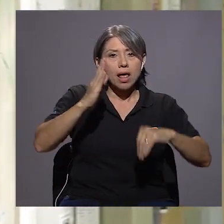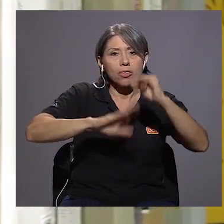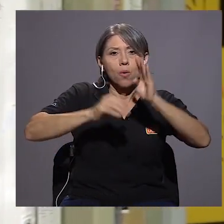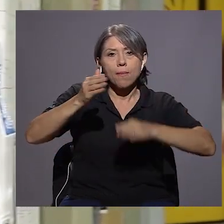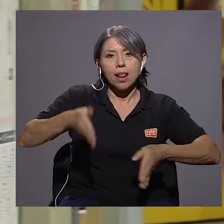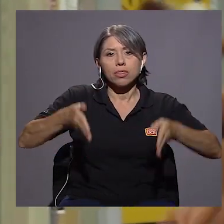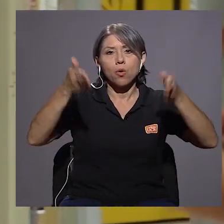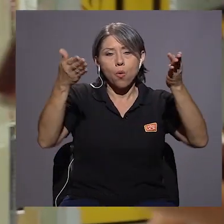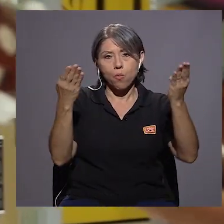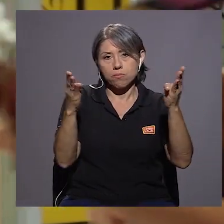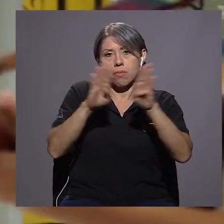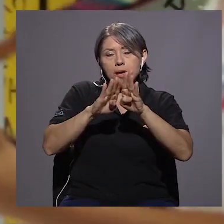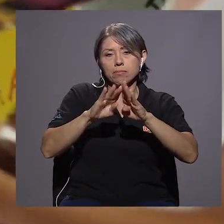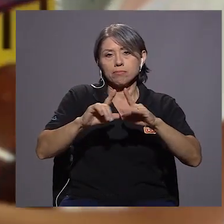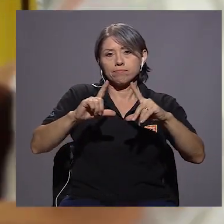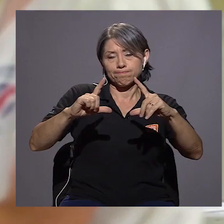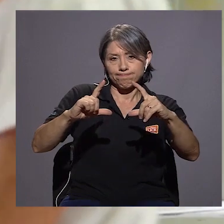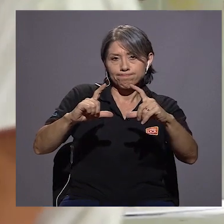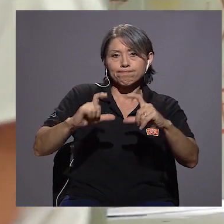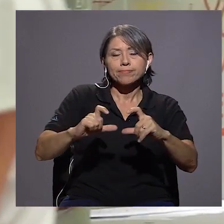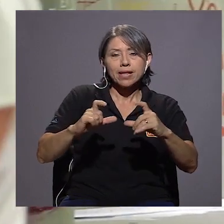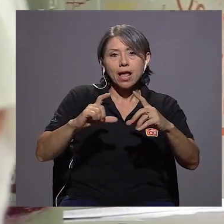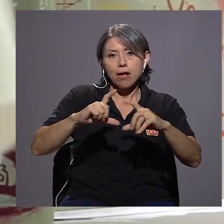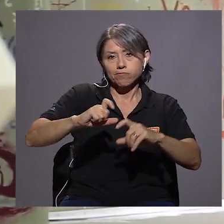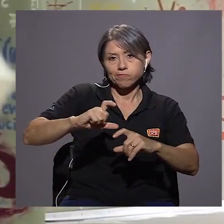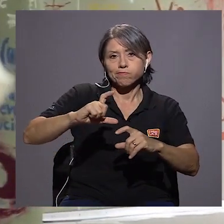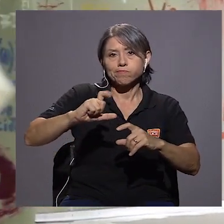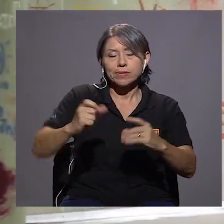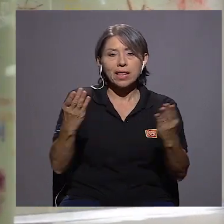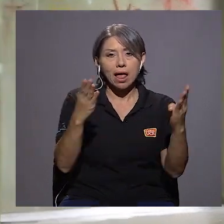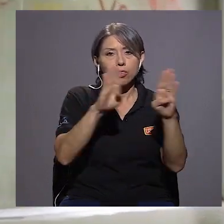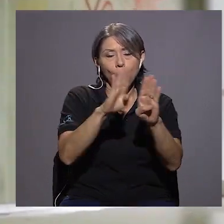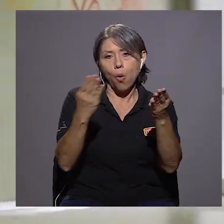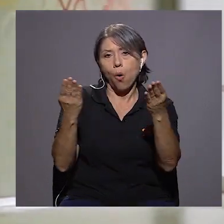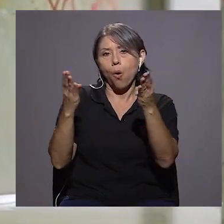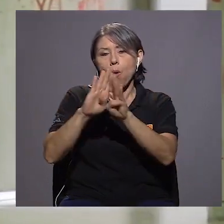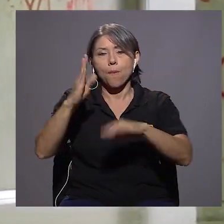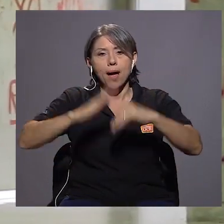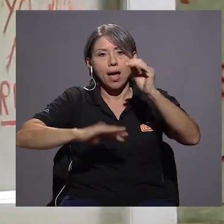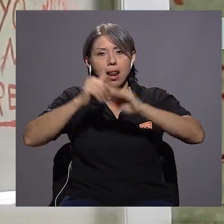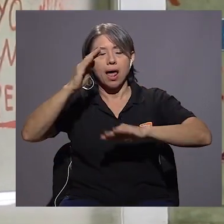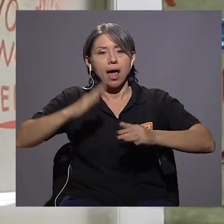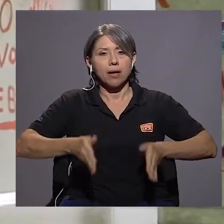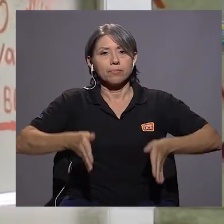tómala, tómala, tómala, tómala, tómala, la tómala.